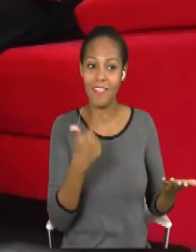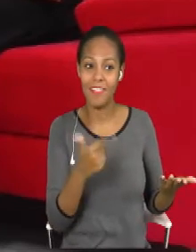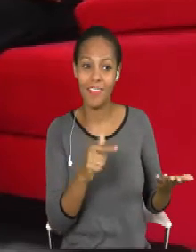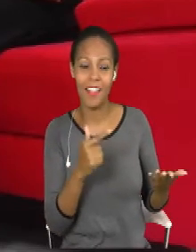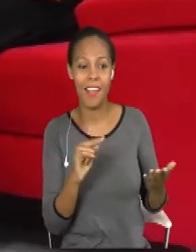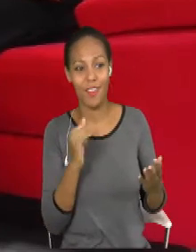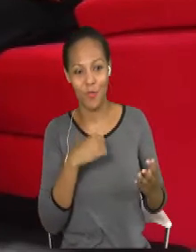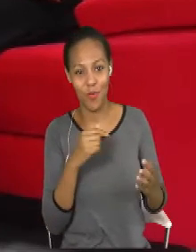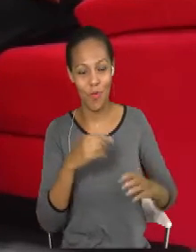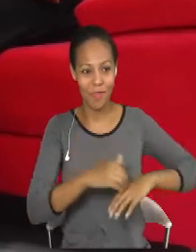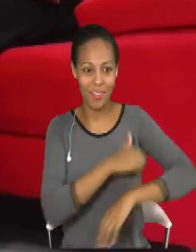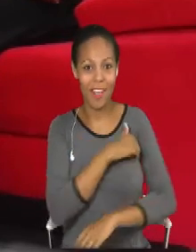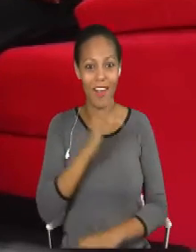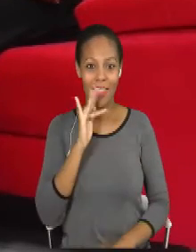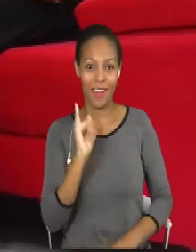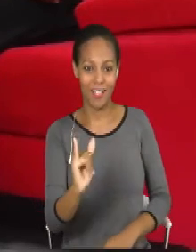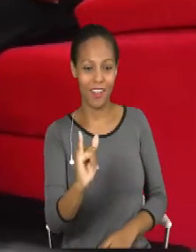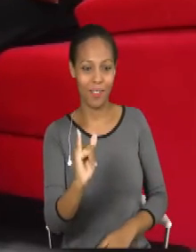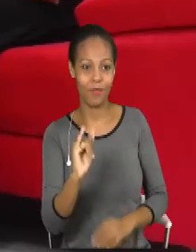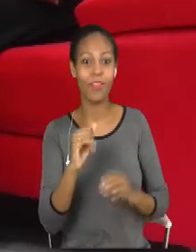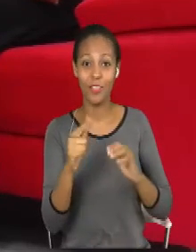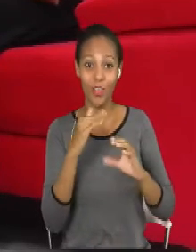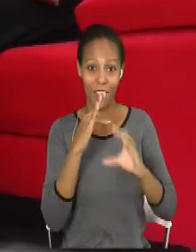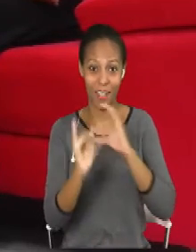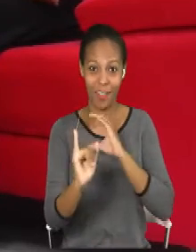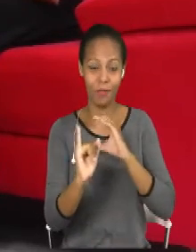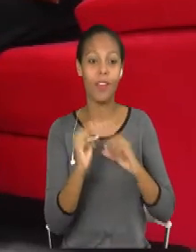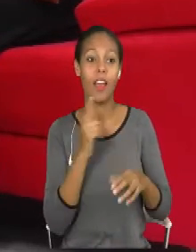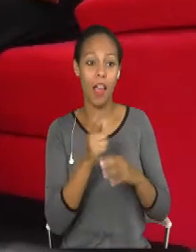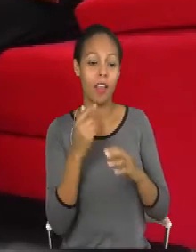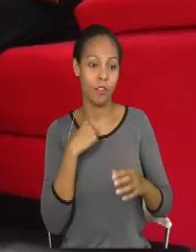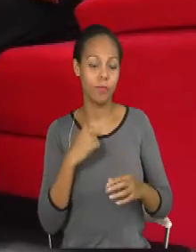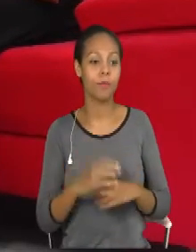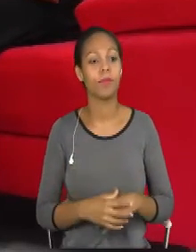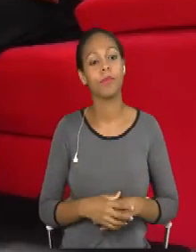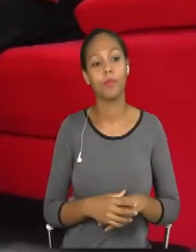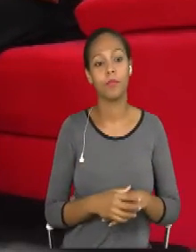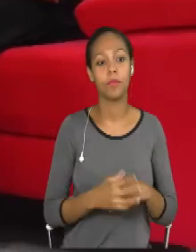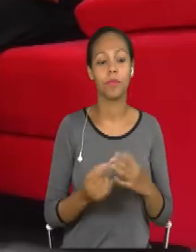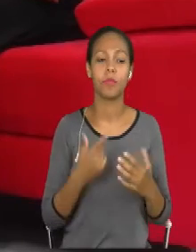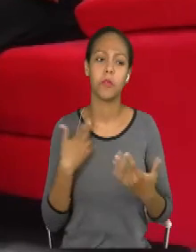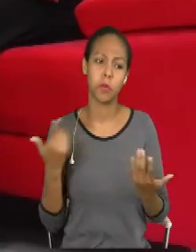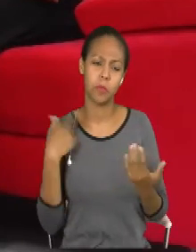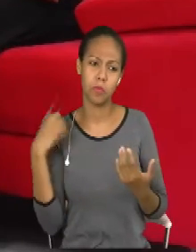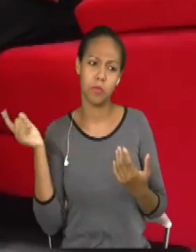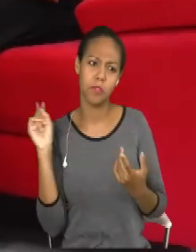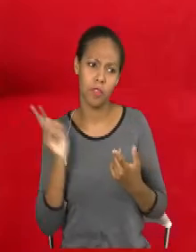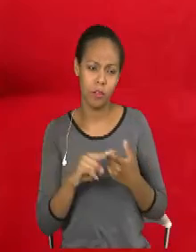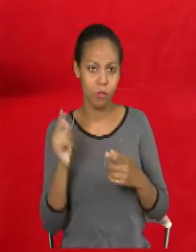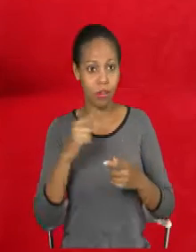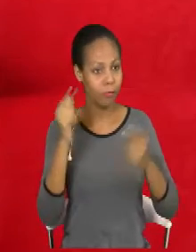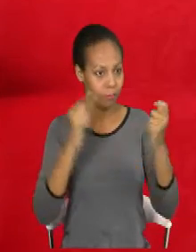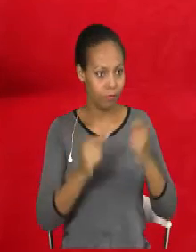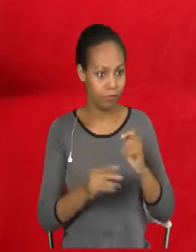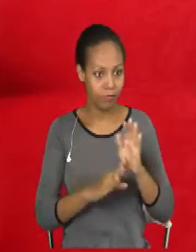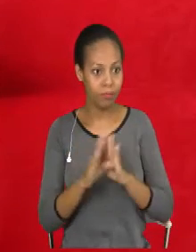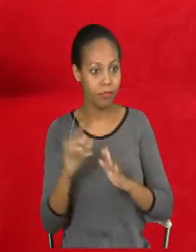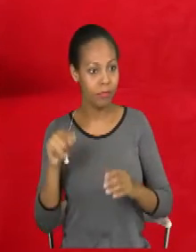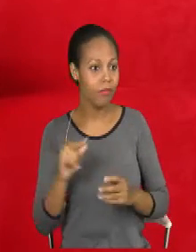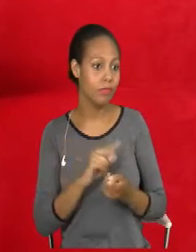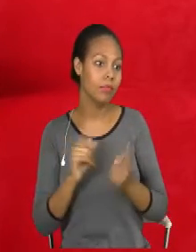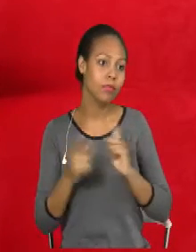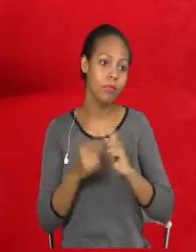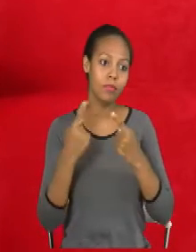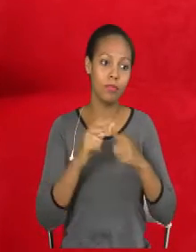unos años con Leonardo nos hemos dado cuenta que definitivamente la economía cambió. La irrupción de